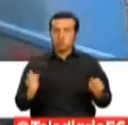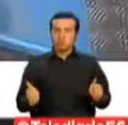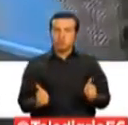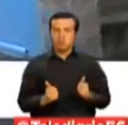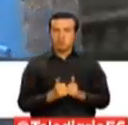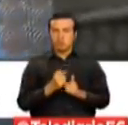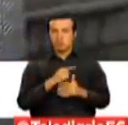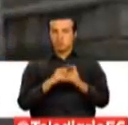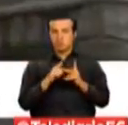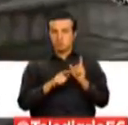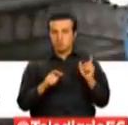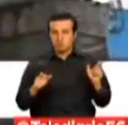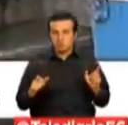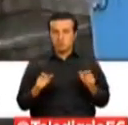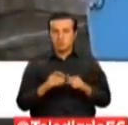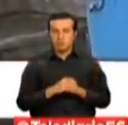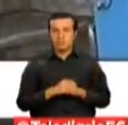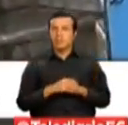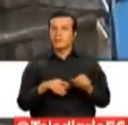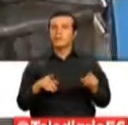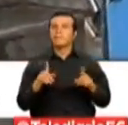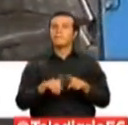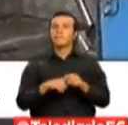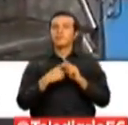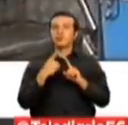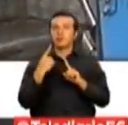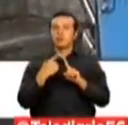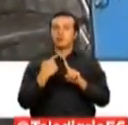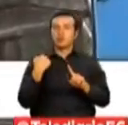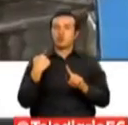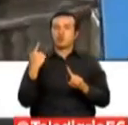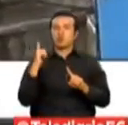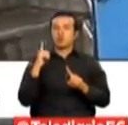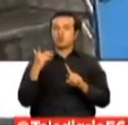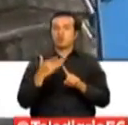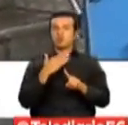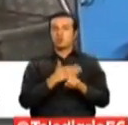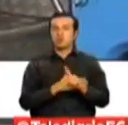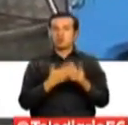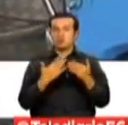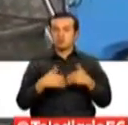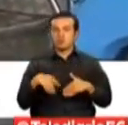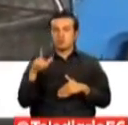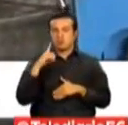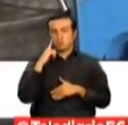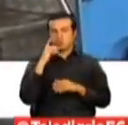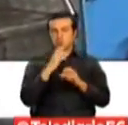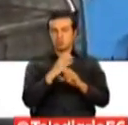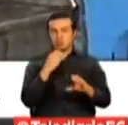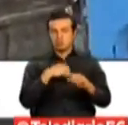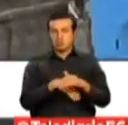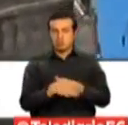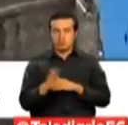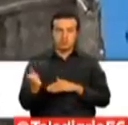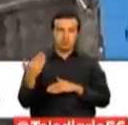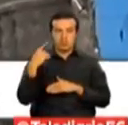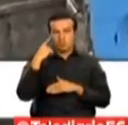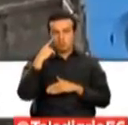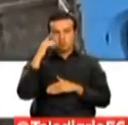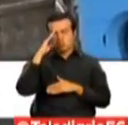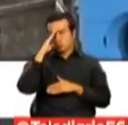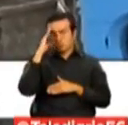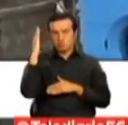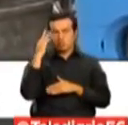con los diferentes conductores de bus. Ahora, esto se aplica desde el lunes pasado, ¿verdad? A ver si podemos subir a la unidad con el uniformado que le va a